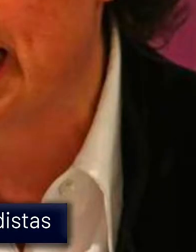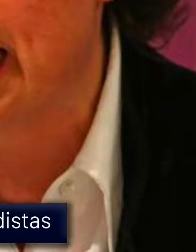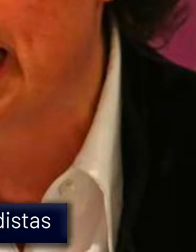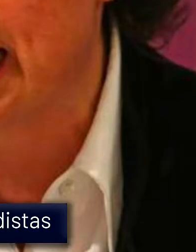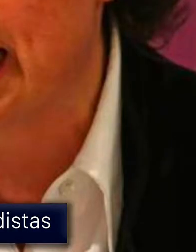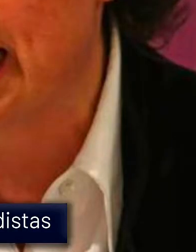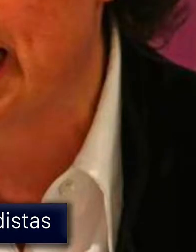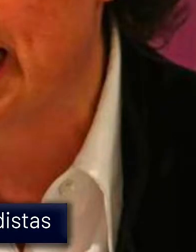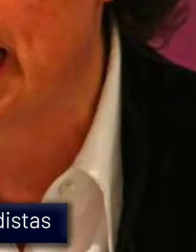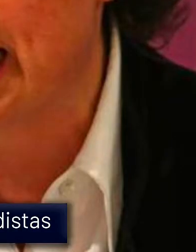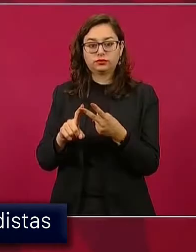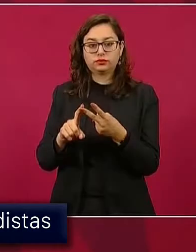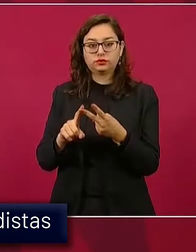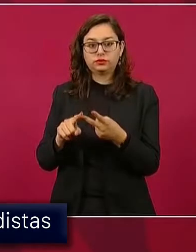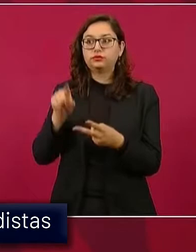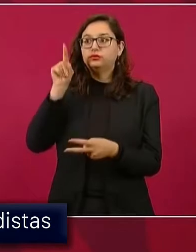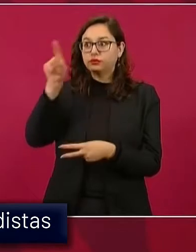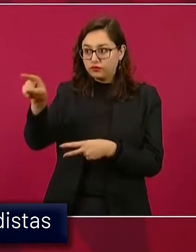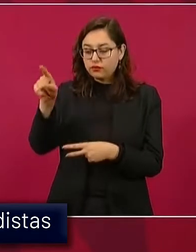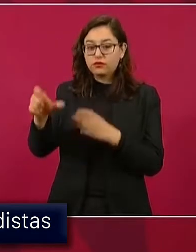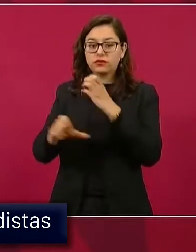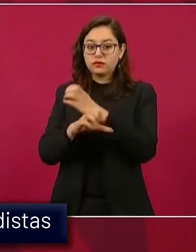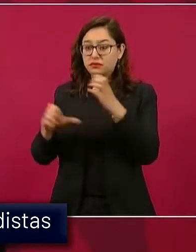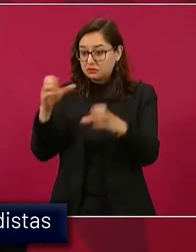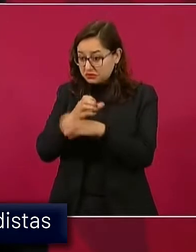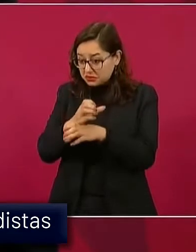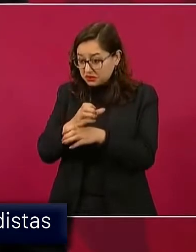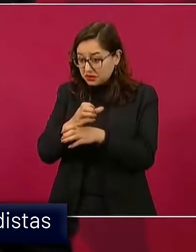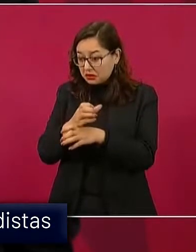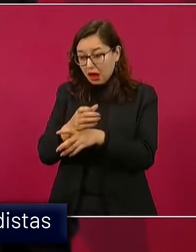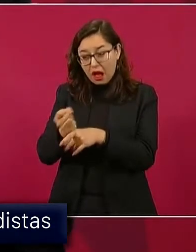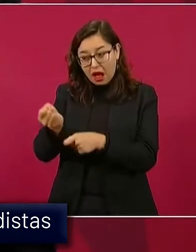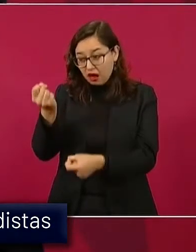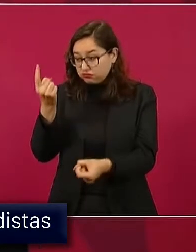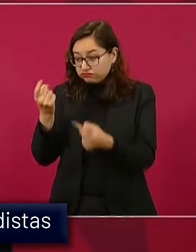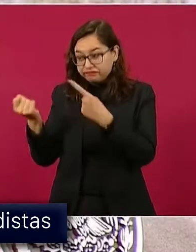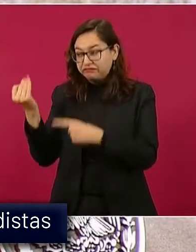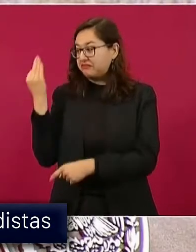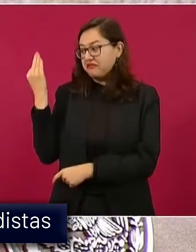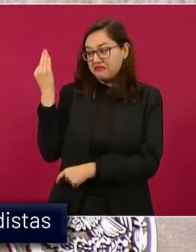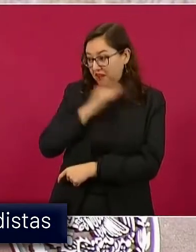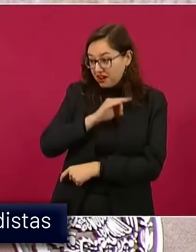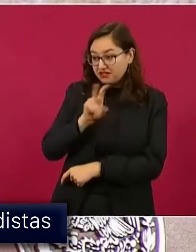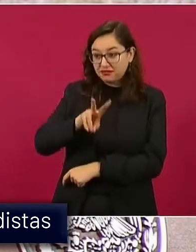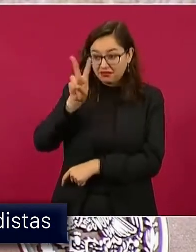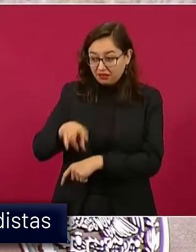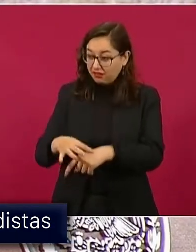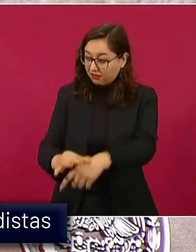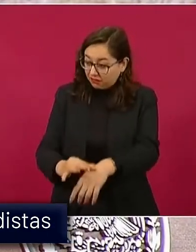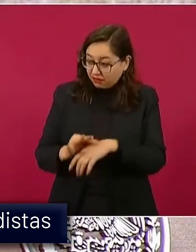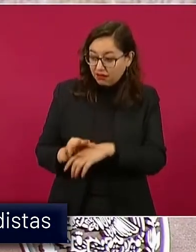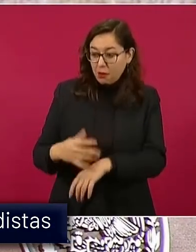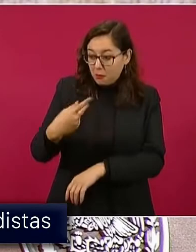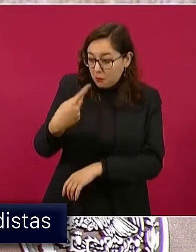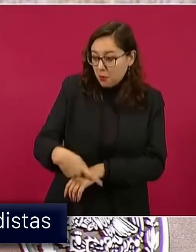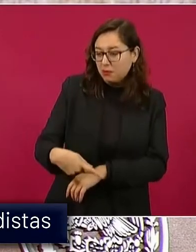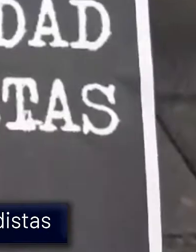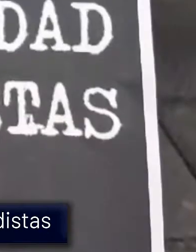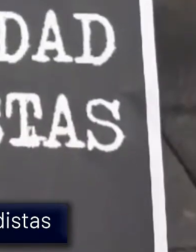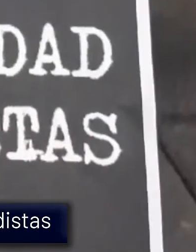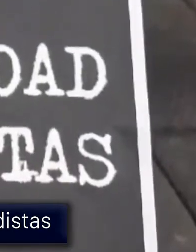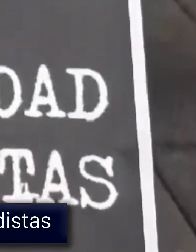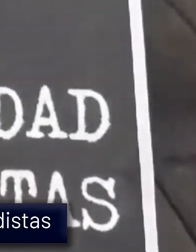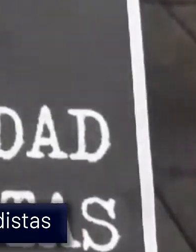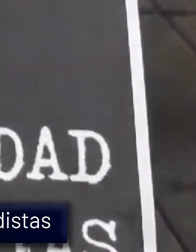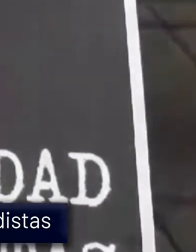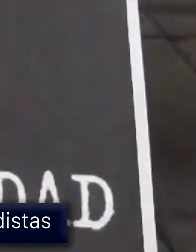periodista aunque en el propio medio monito michoacán en cita corro ya hubiera dicho que el compañero efectivamente